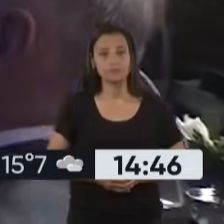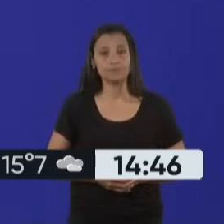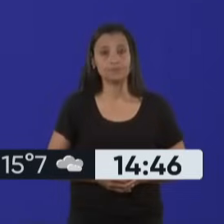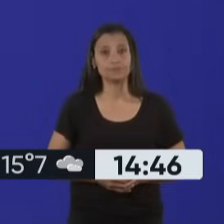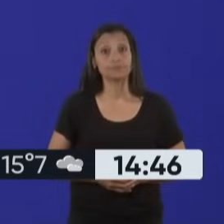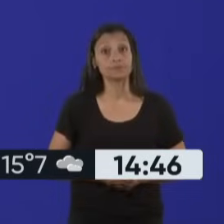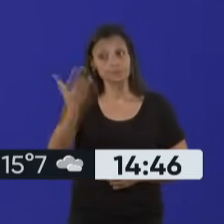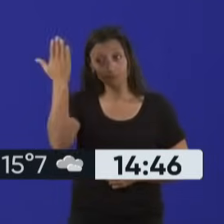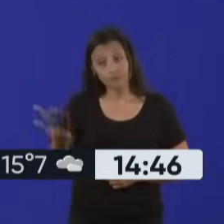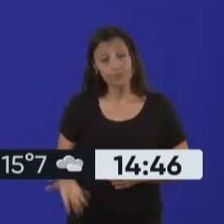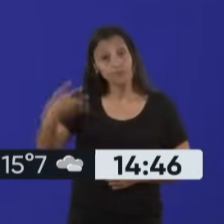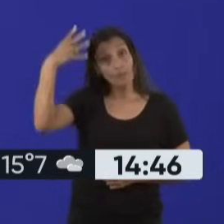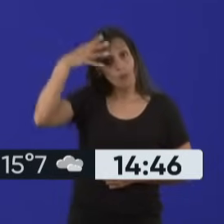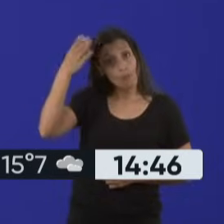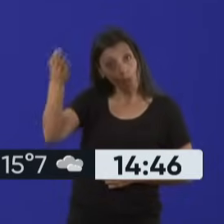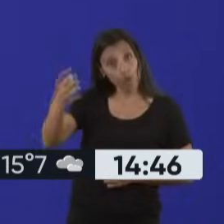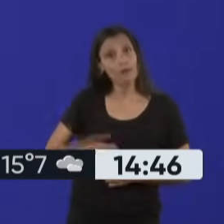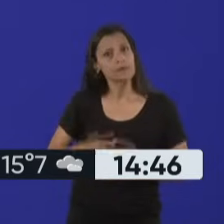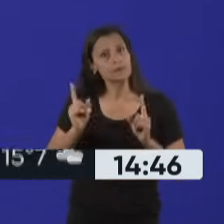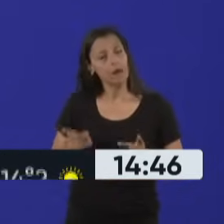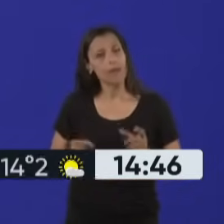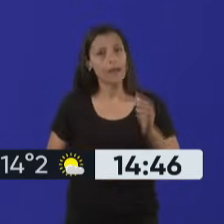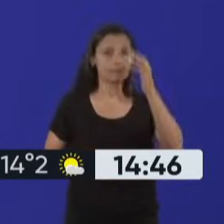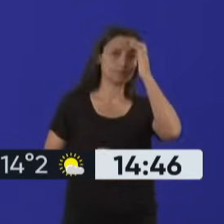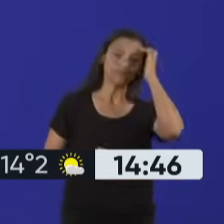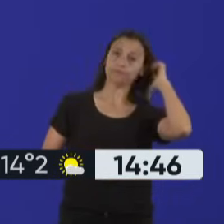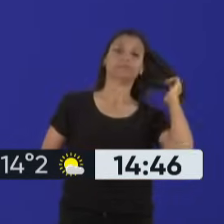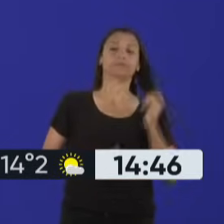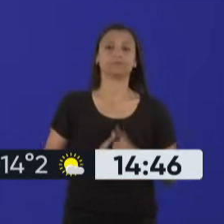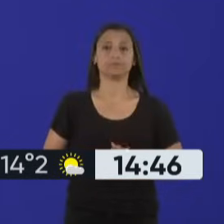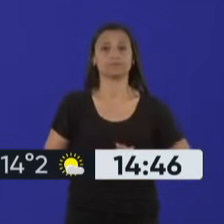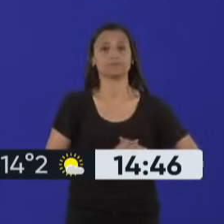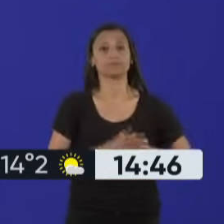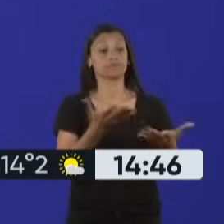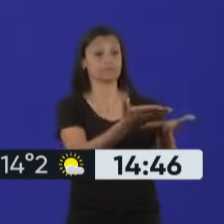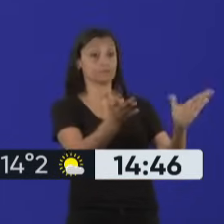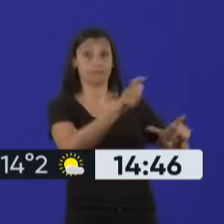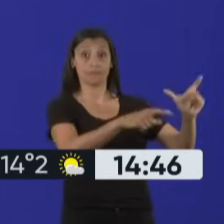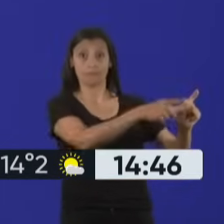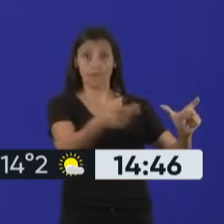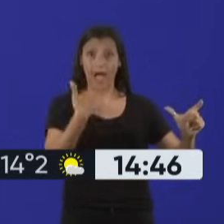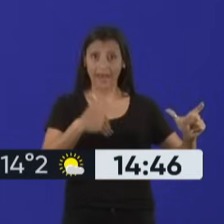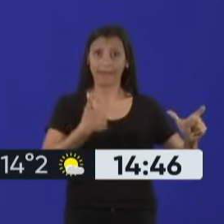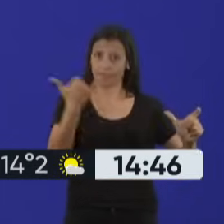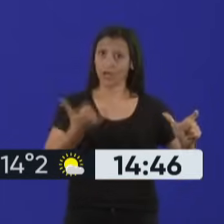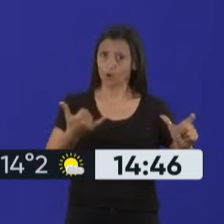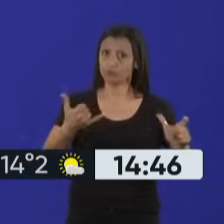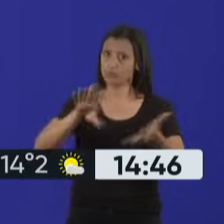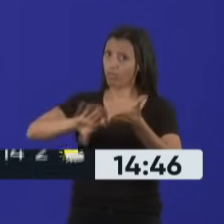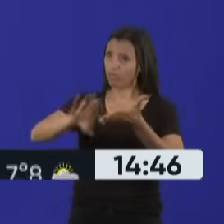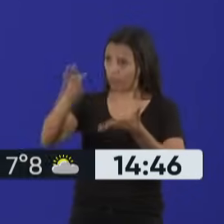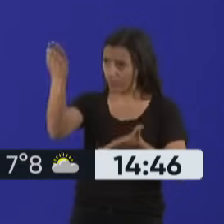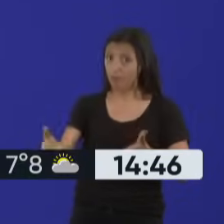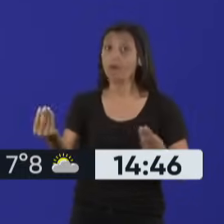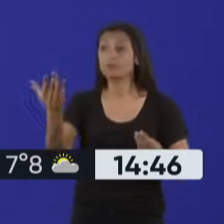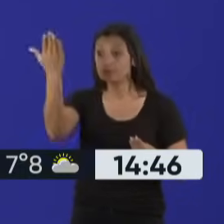A la ministra Bullrich, además también los argentinos tenemos una gran deuda con ella, porque es